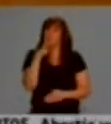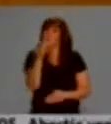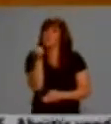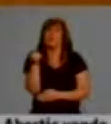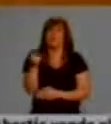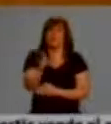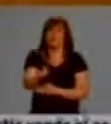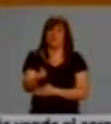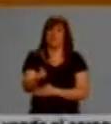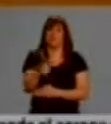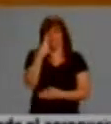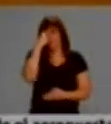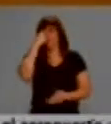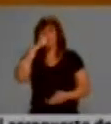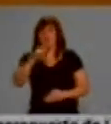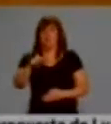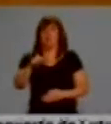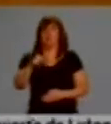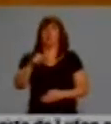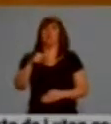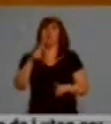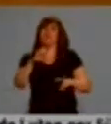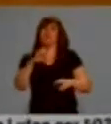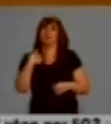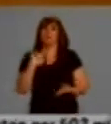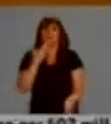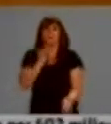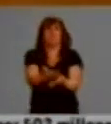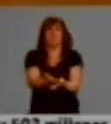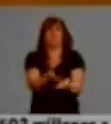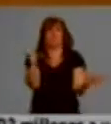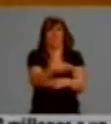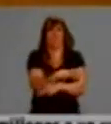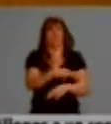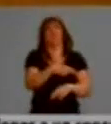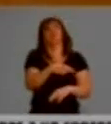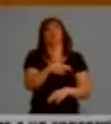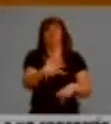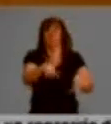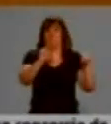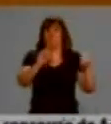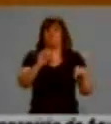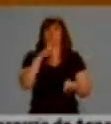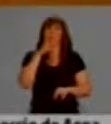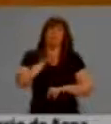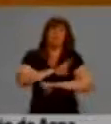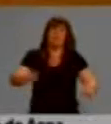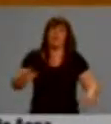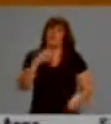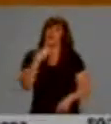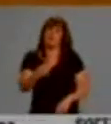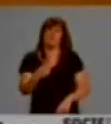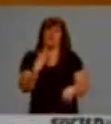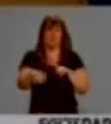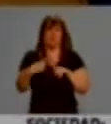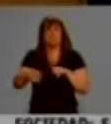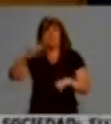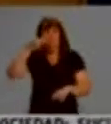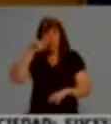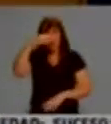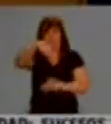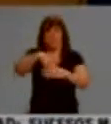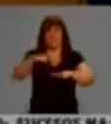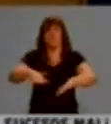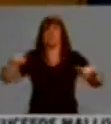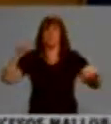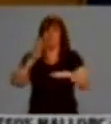necesaria, como bien sabe usted, una moción de censura. No hay nada peor que no decir la verdad en sede parlamentaria. Vamos